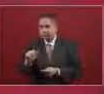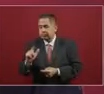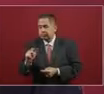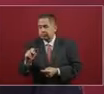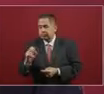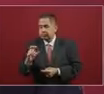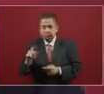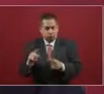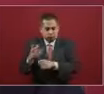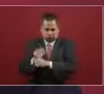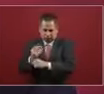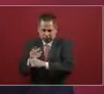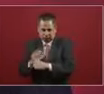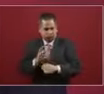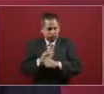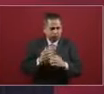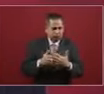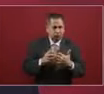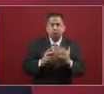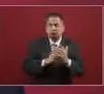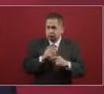Cruz,